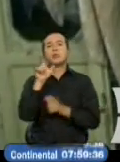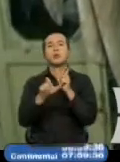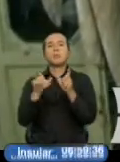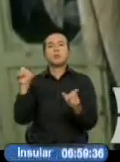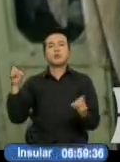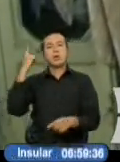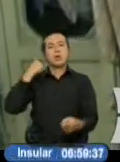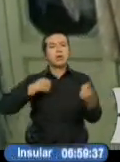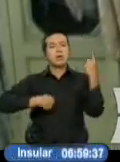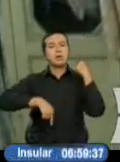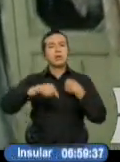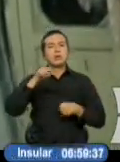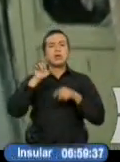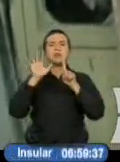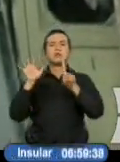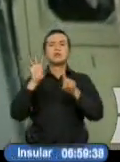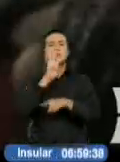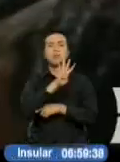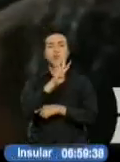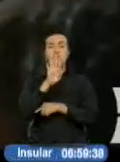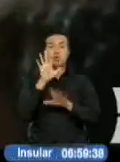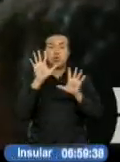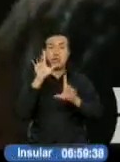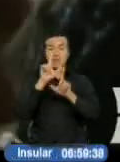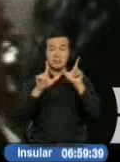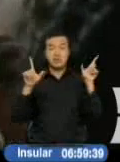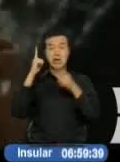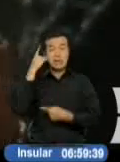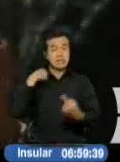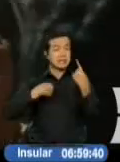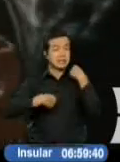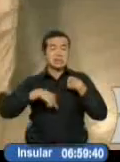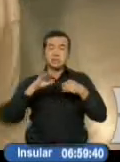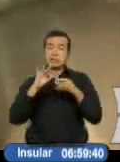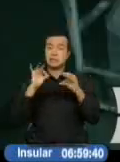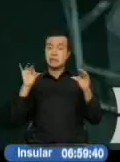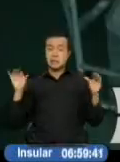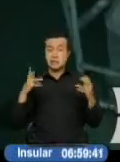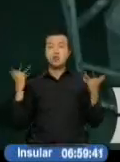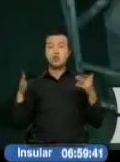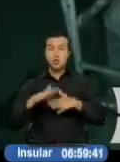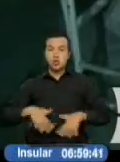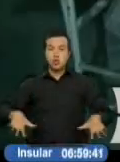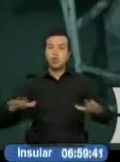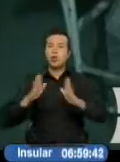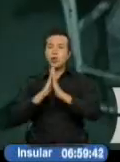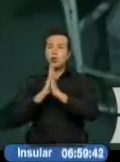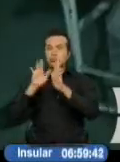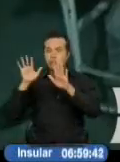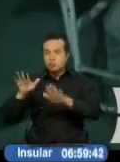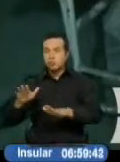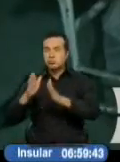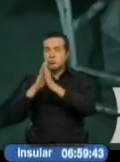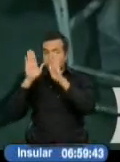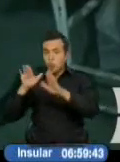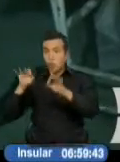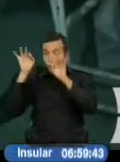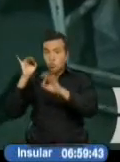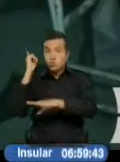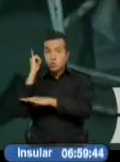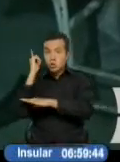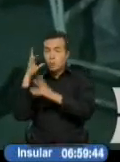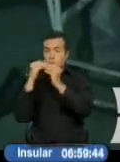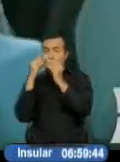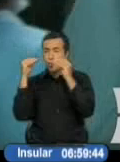e hiriendo a otras 64, 10 de ellas en estado crítico. El hecho tuvo lugar en medio de las oraciones de la noche cuando el centro religioso